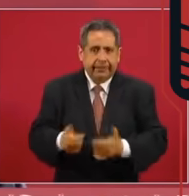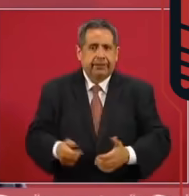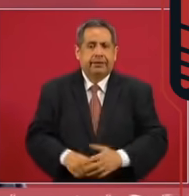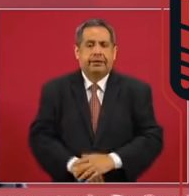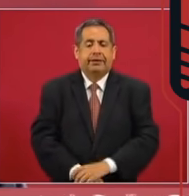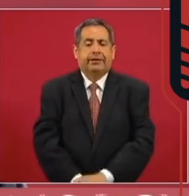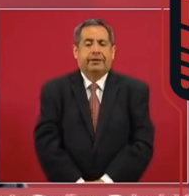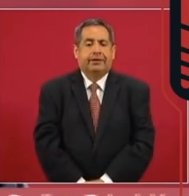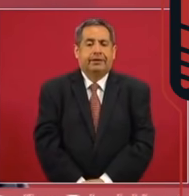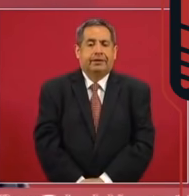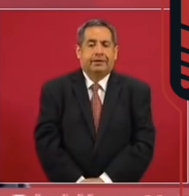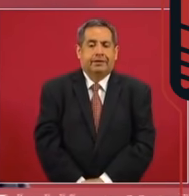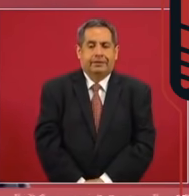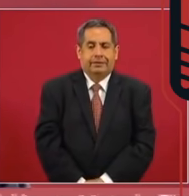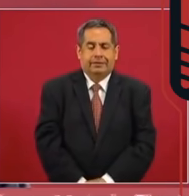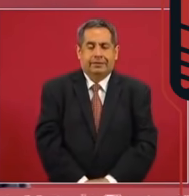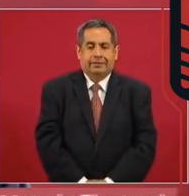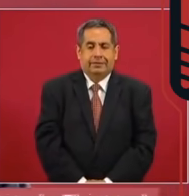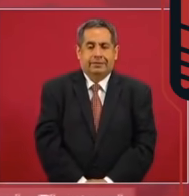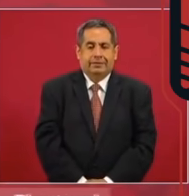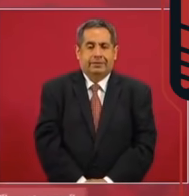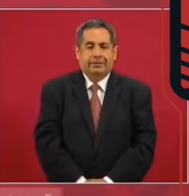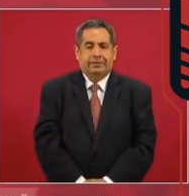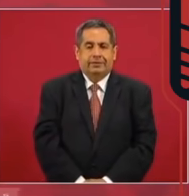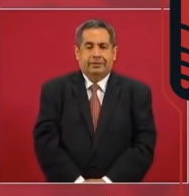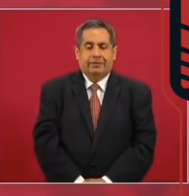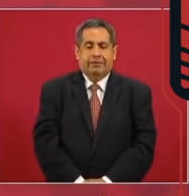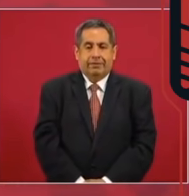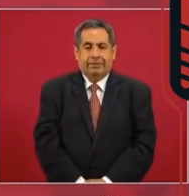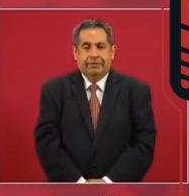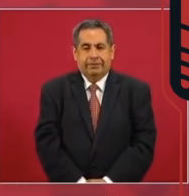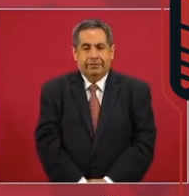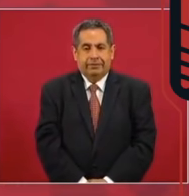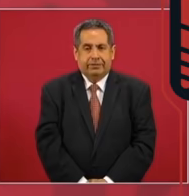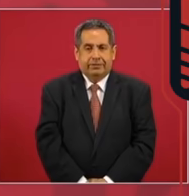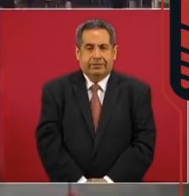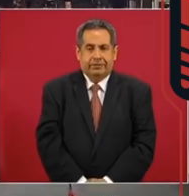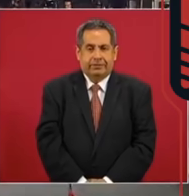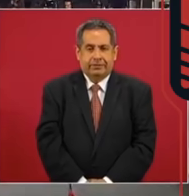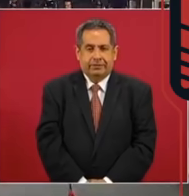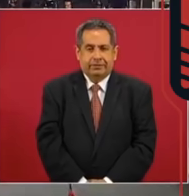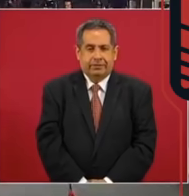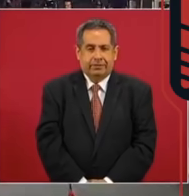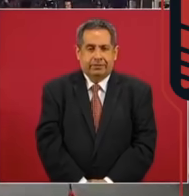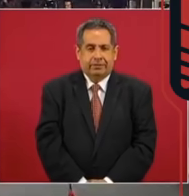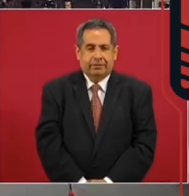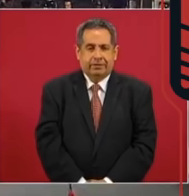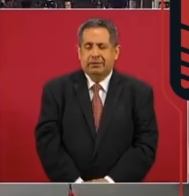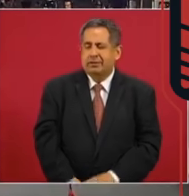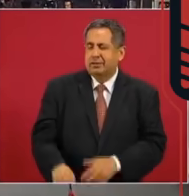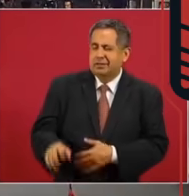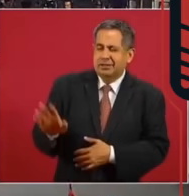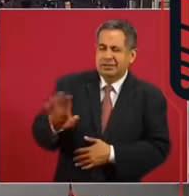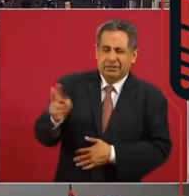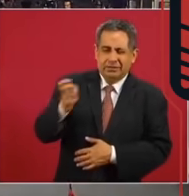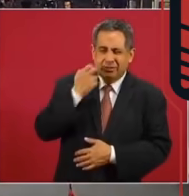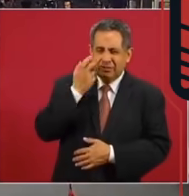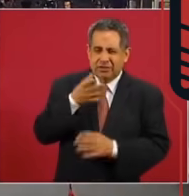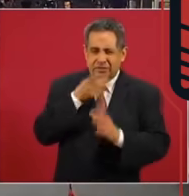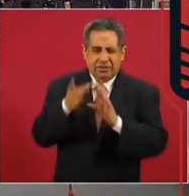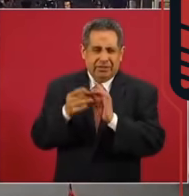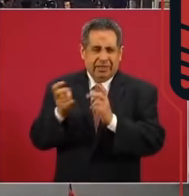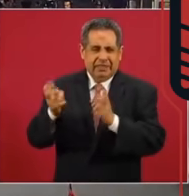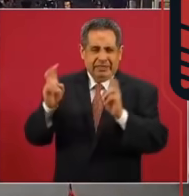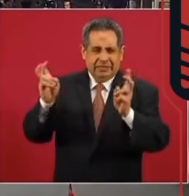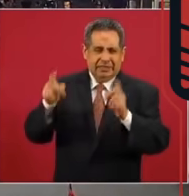Presidente, ¿cuántos calculan? ¿Qué dato tiene? ¿De cuántos son? No quiero hablar del tema